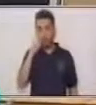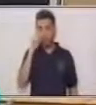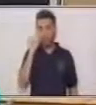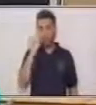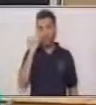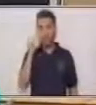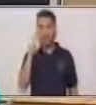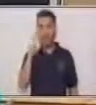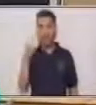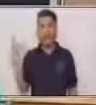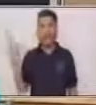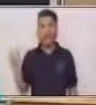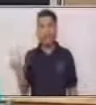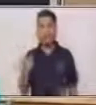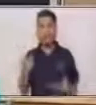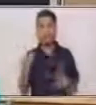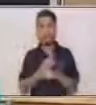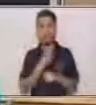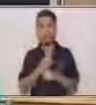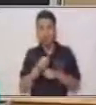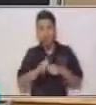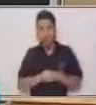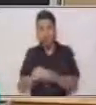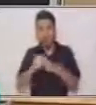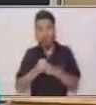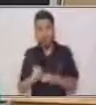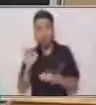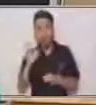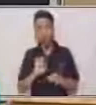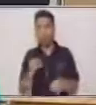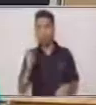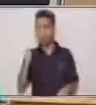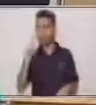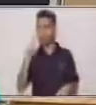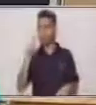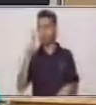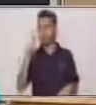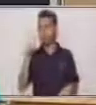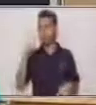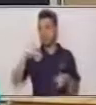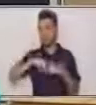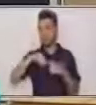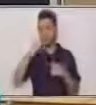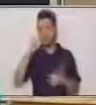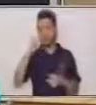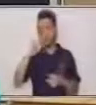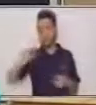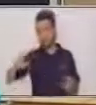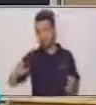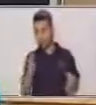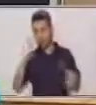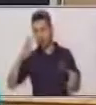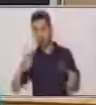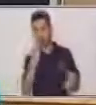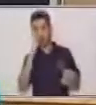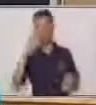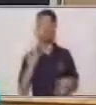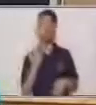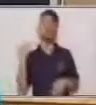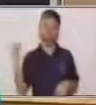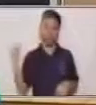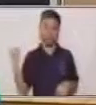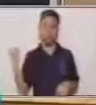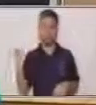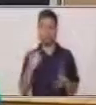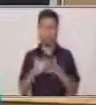carpinteros y algunas otras personas que realizan trabajos mucho más grandes. Con cualquiera de estos 3 implementos,